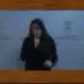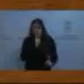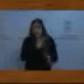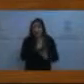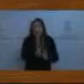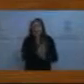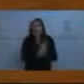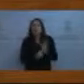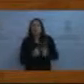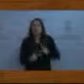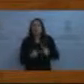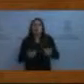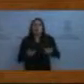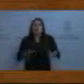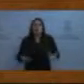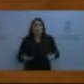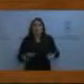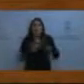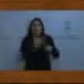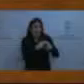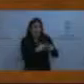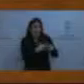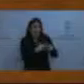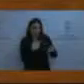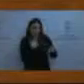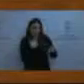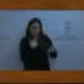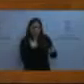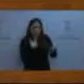que ustedes, su política, lo que yo entiendo por política no la tenemos. Claro, entendemos